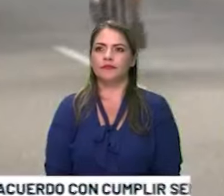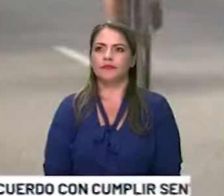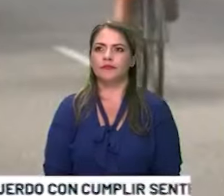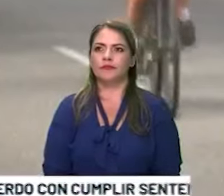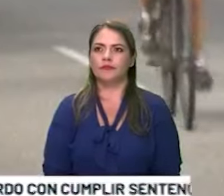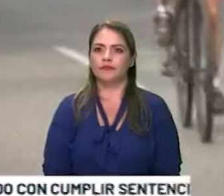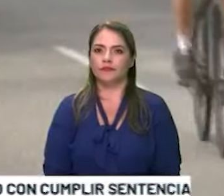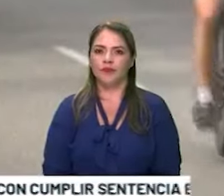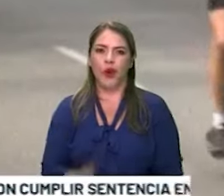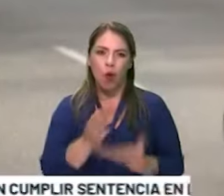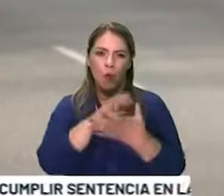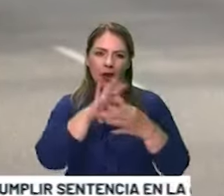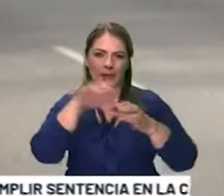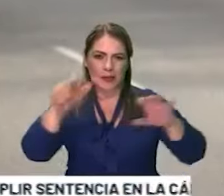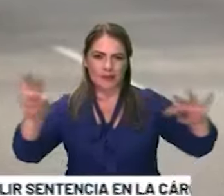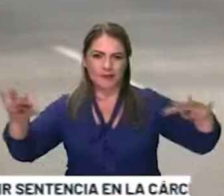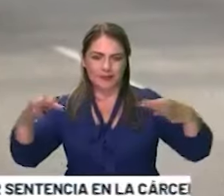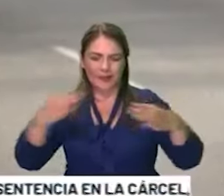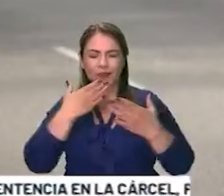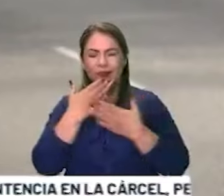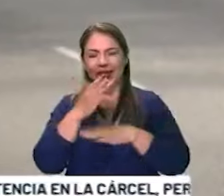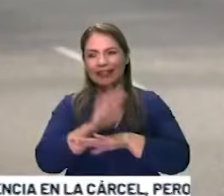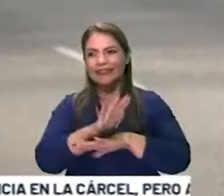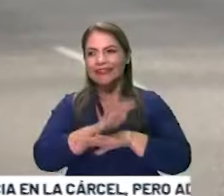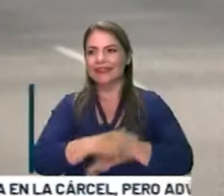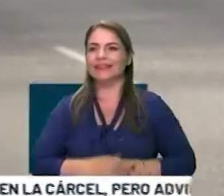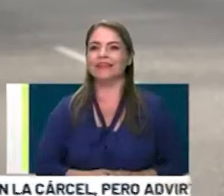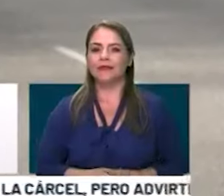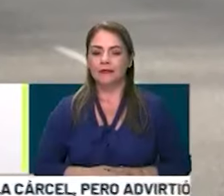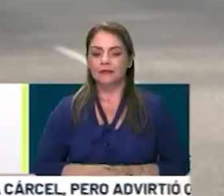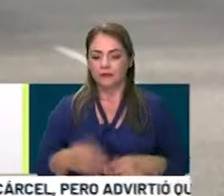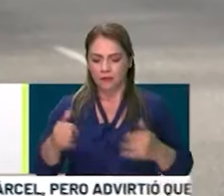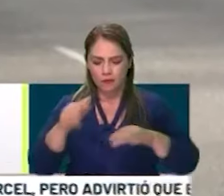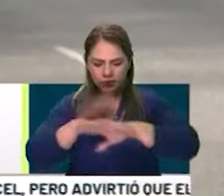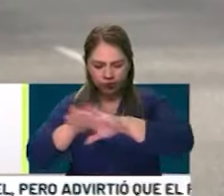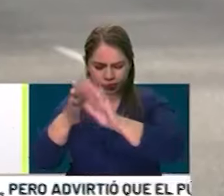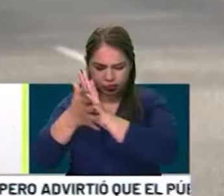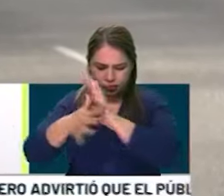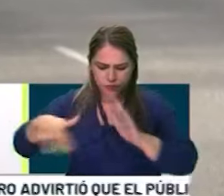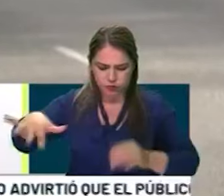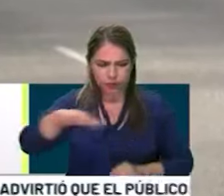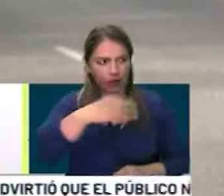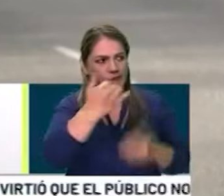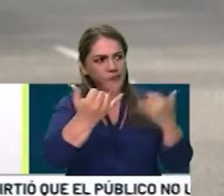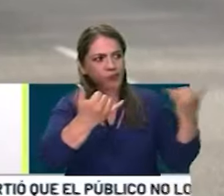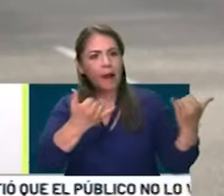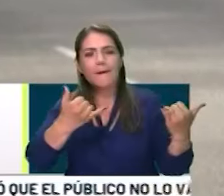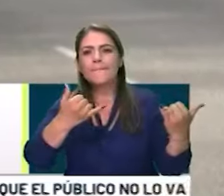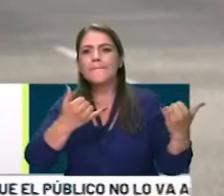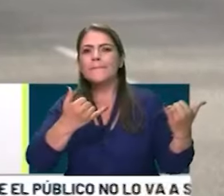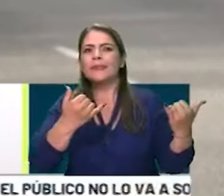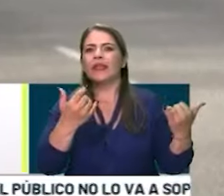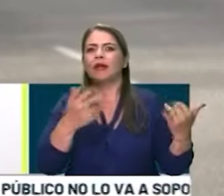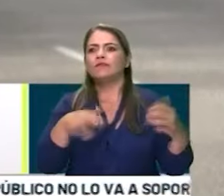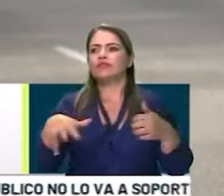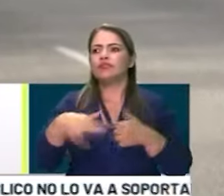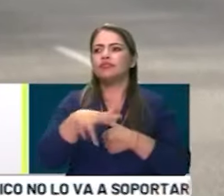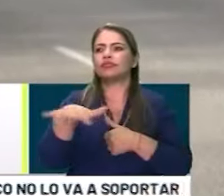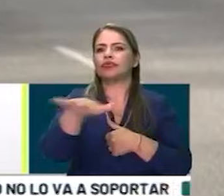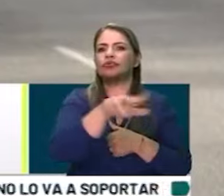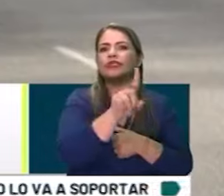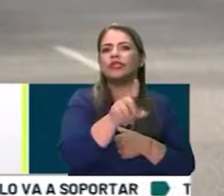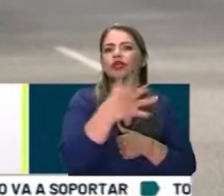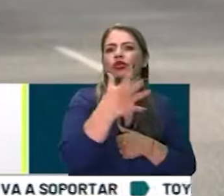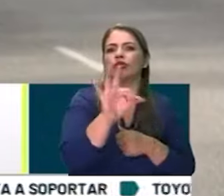Compañeros televidentes, muy buenas tardes. Y es que en el Valle de Aburrá hay aproximadamente más de 150